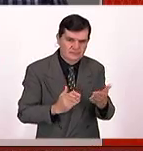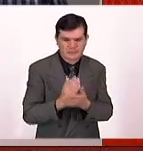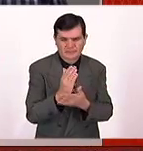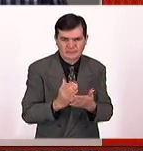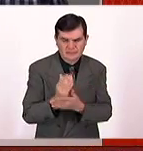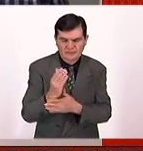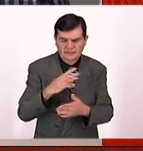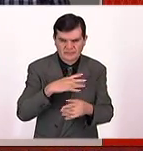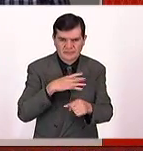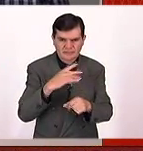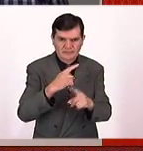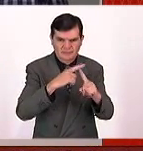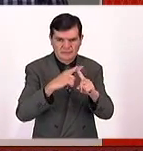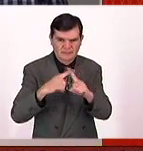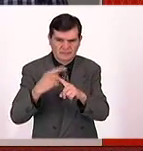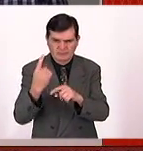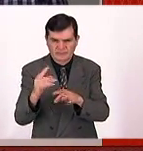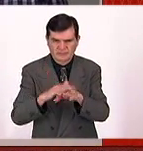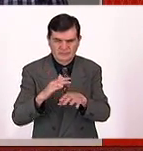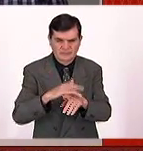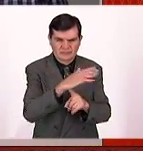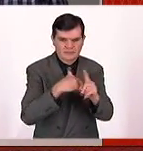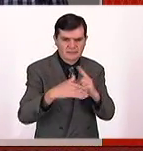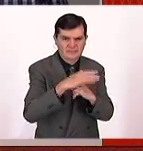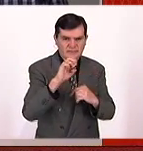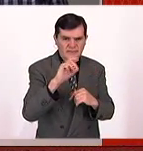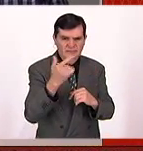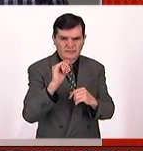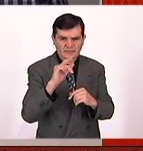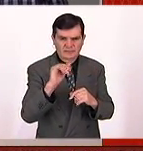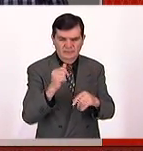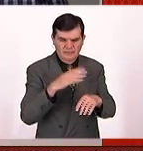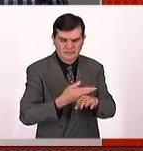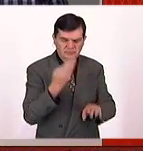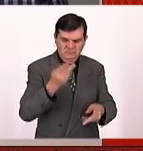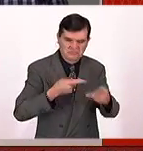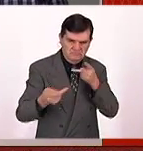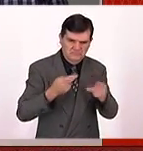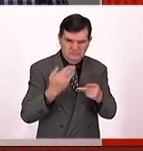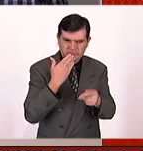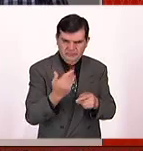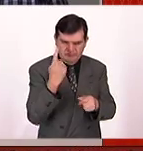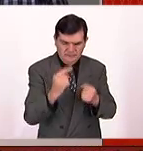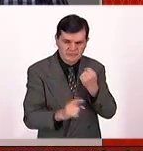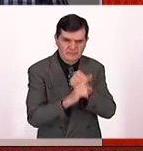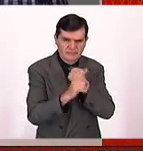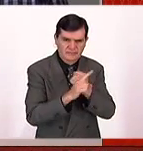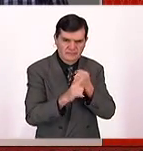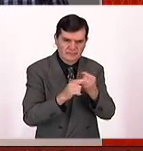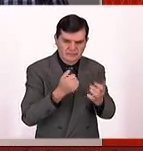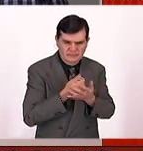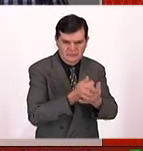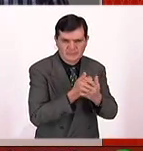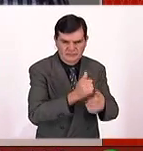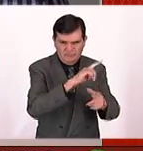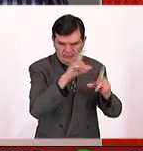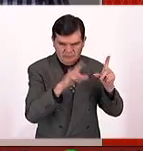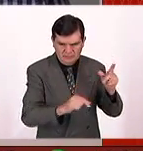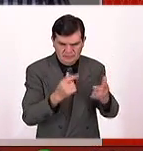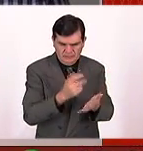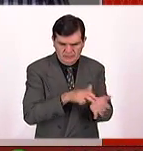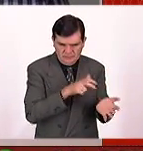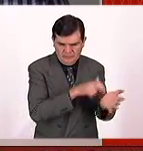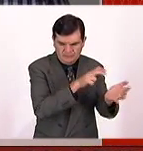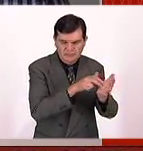está presentándose en el siglo XXI la ecología, pues especialistas, gente muy bien preparada para enfrentarlos y ayudar a nuestro país.